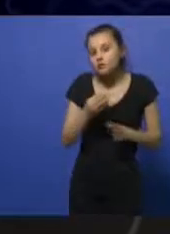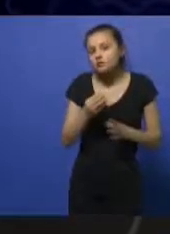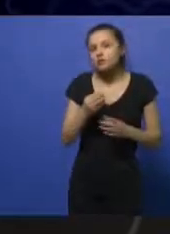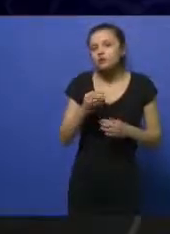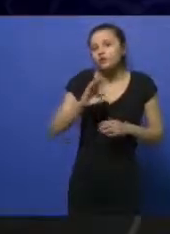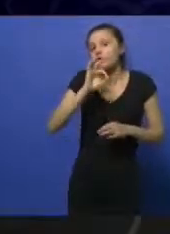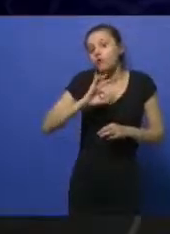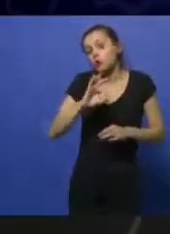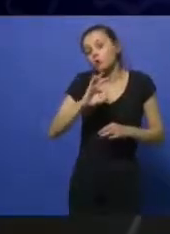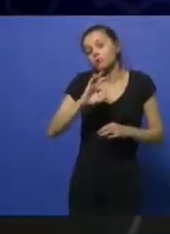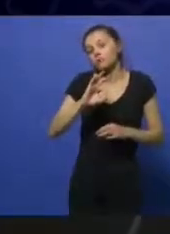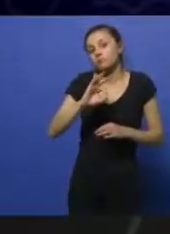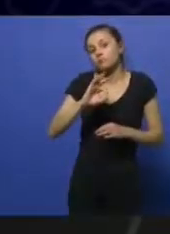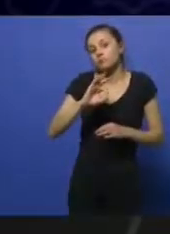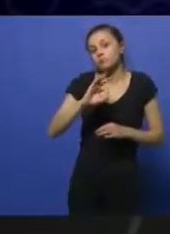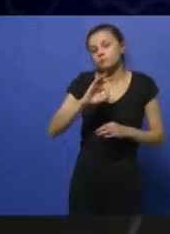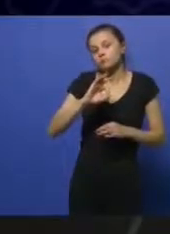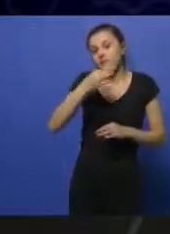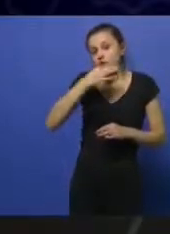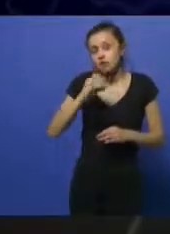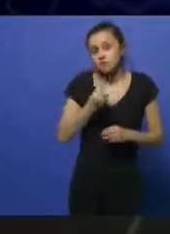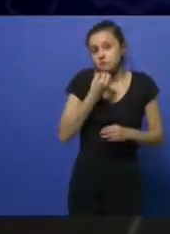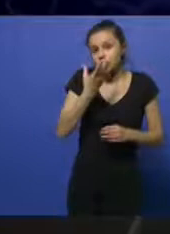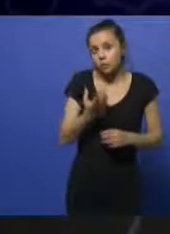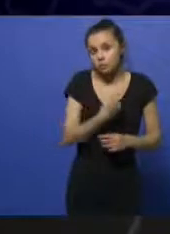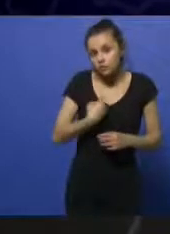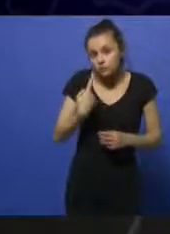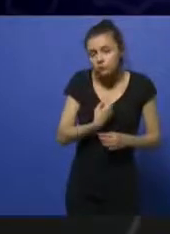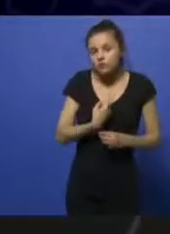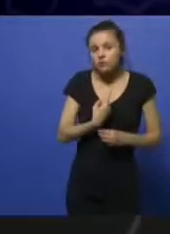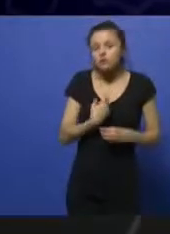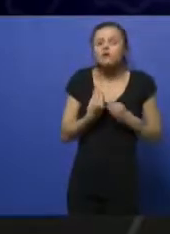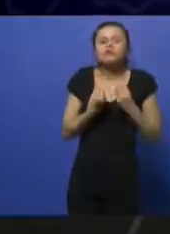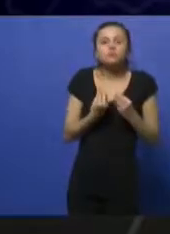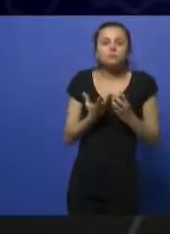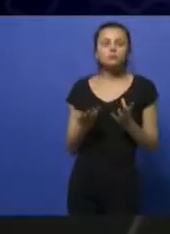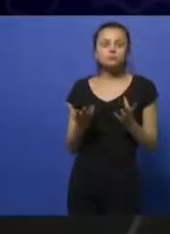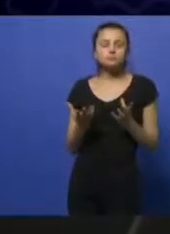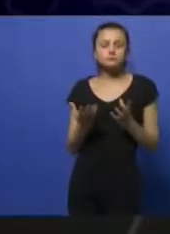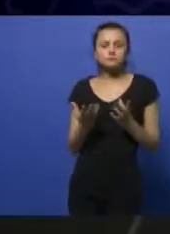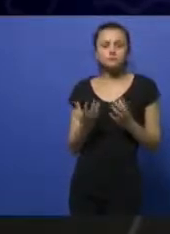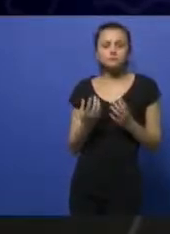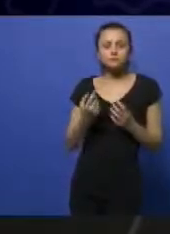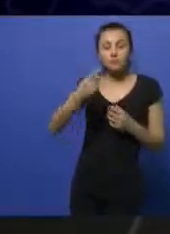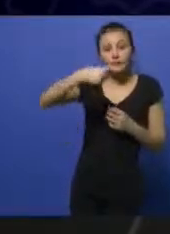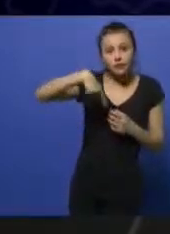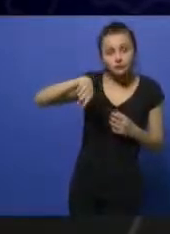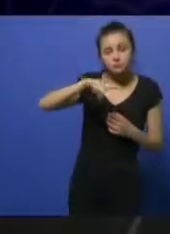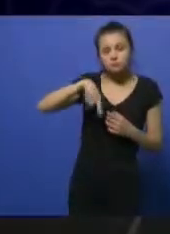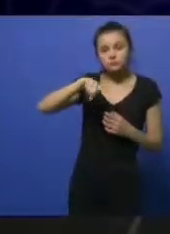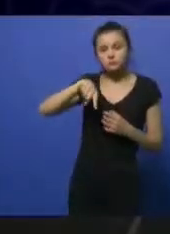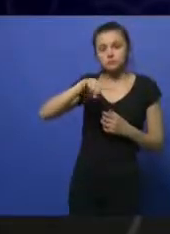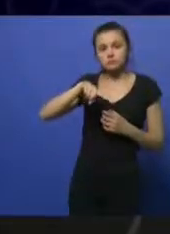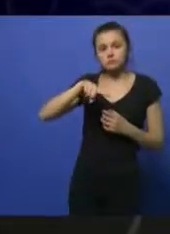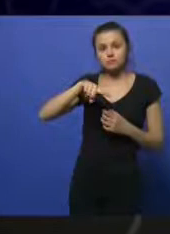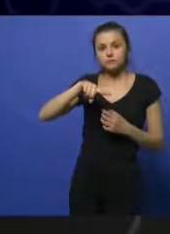o mejoran el mercado para nosotros? ¿Y cómo hacemos ahora? Digamos, ellos lo dejaron al límite de